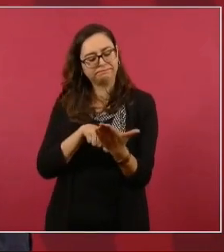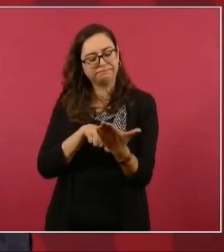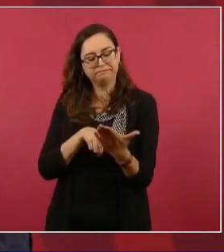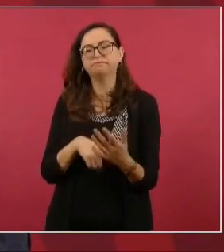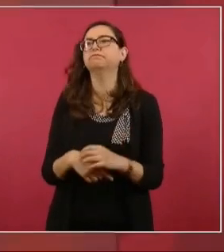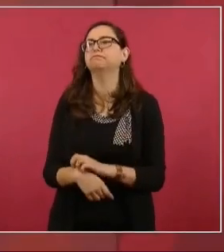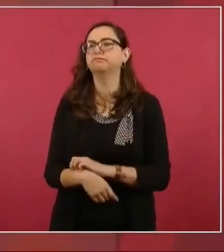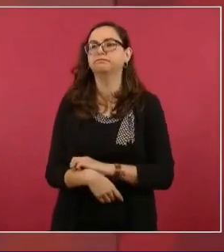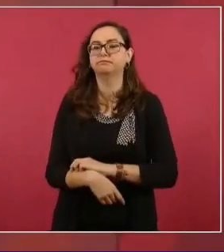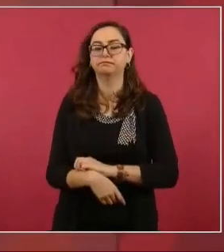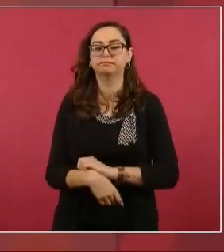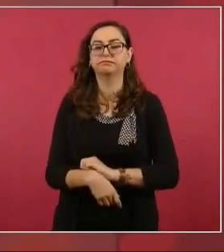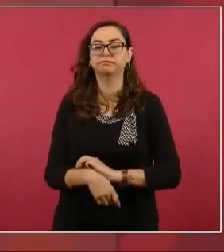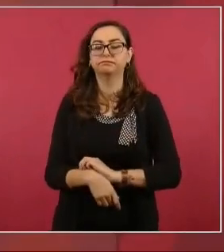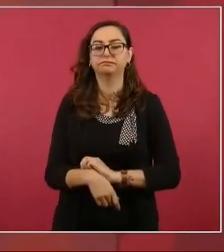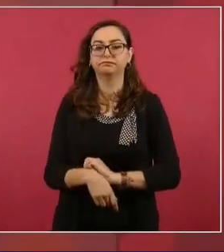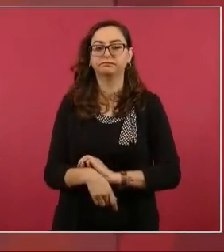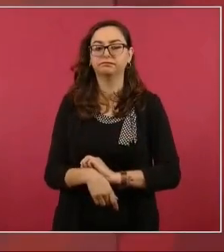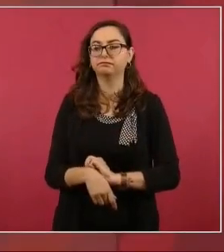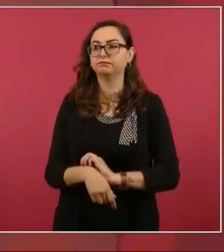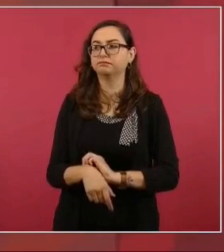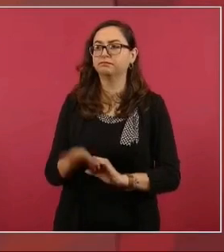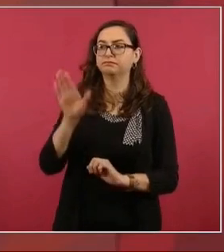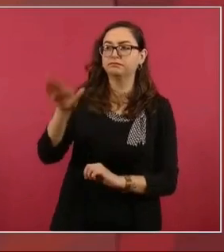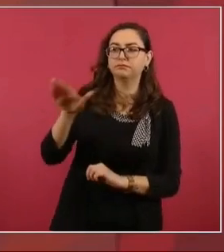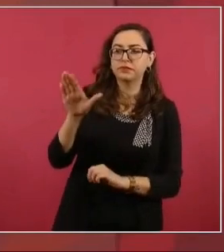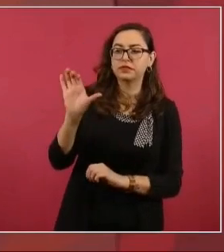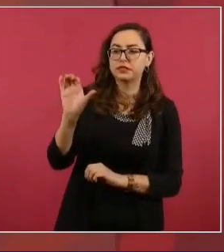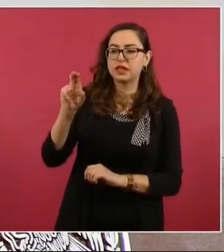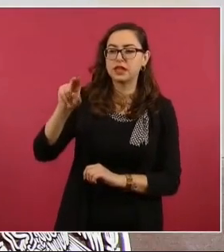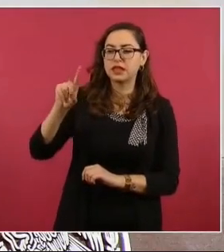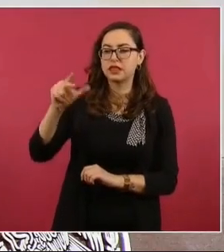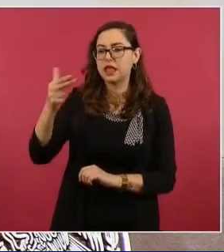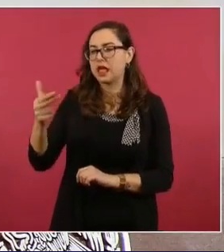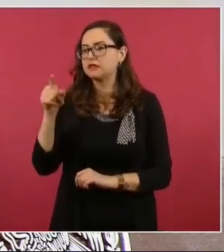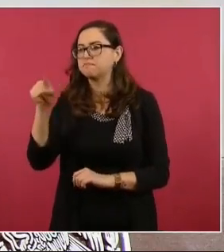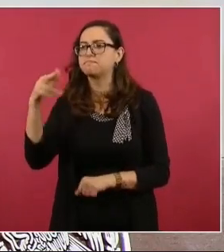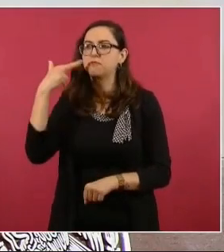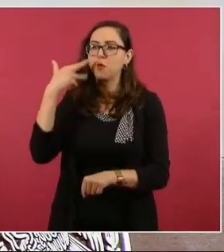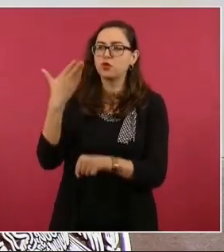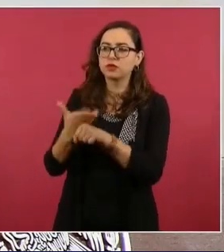humanos sobre cada uno de ellos.